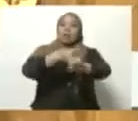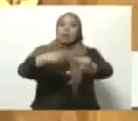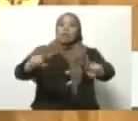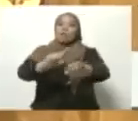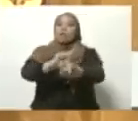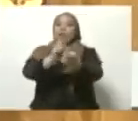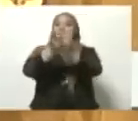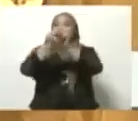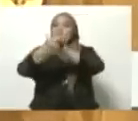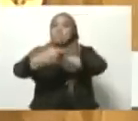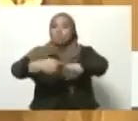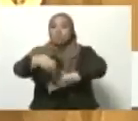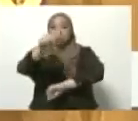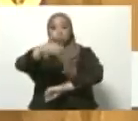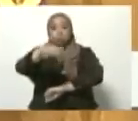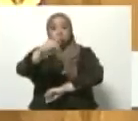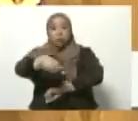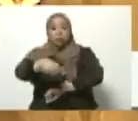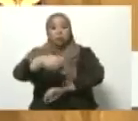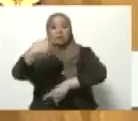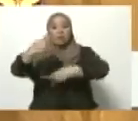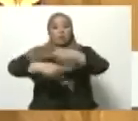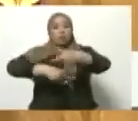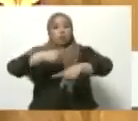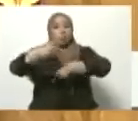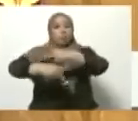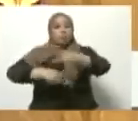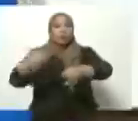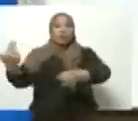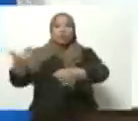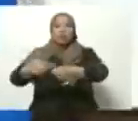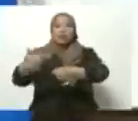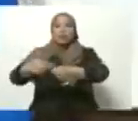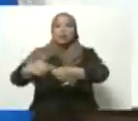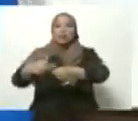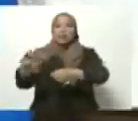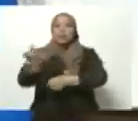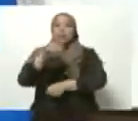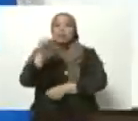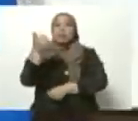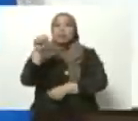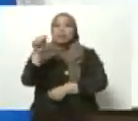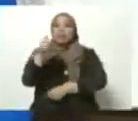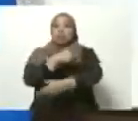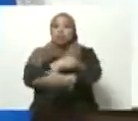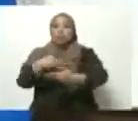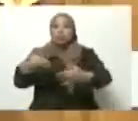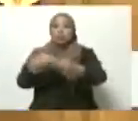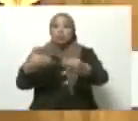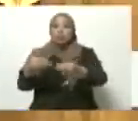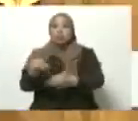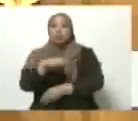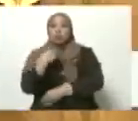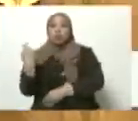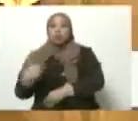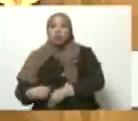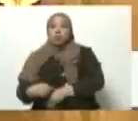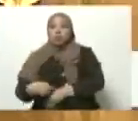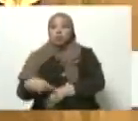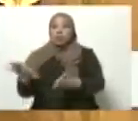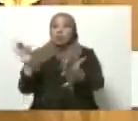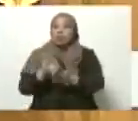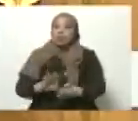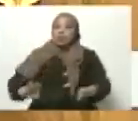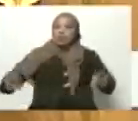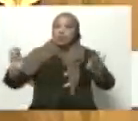cambió. Estados Unidos sigue produciendo muchísimo, pero quiere sacar 12 millones de barriles de petróleo de Rusia, que nadie los compre.